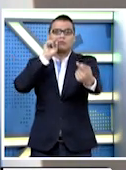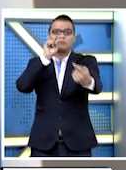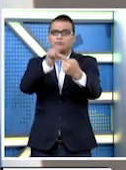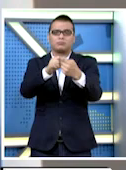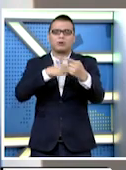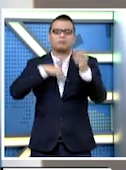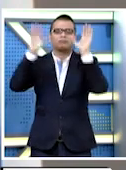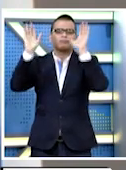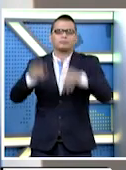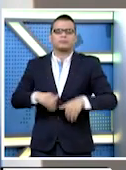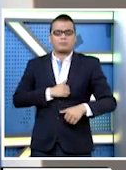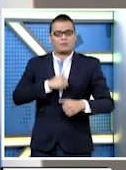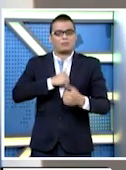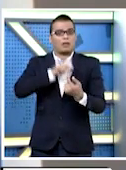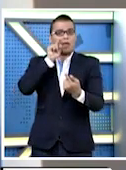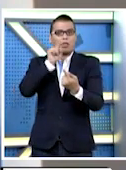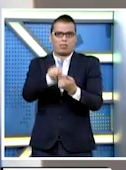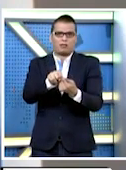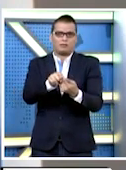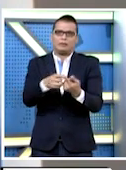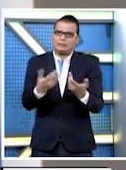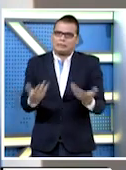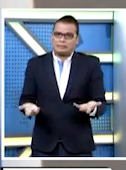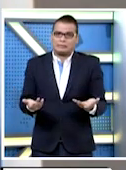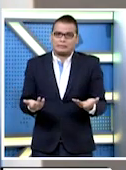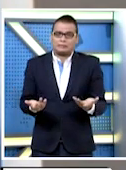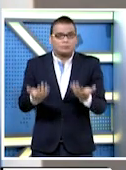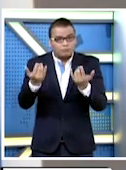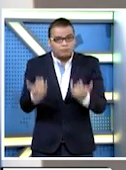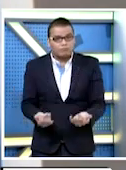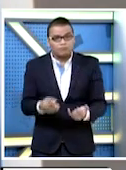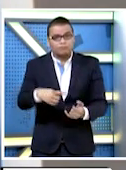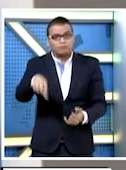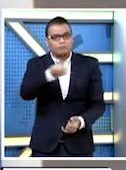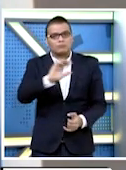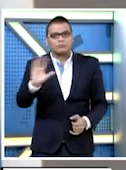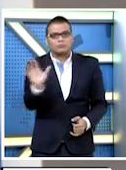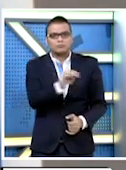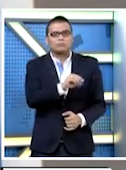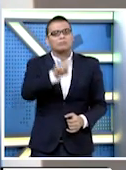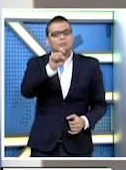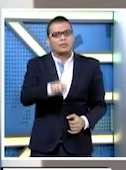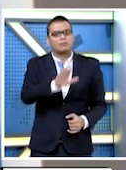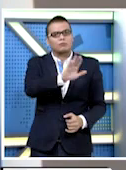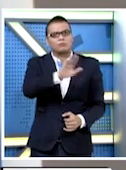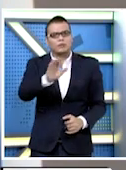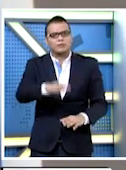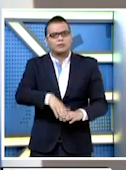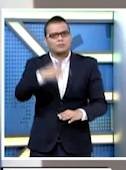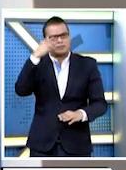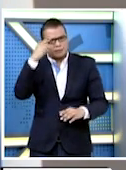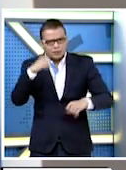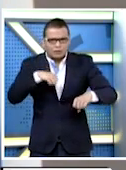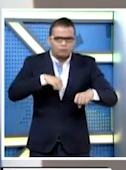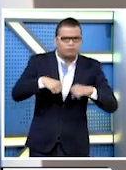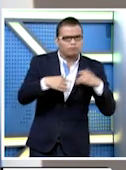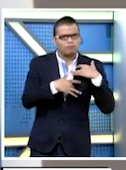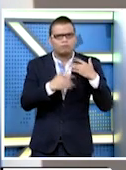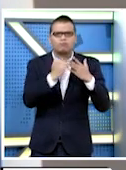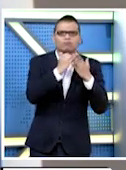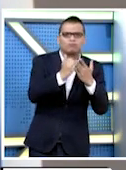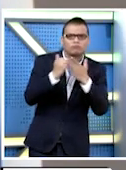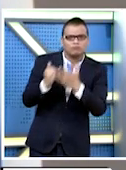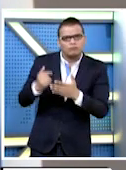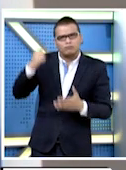sobre el cual debemos trabajar para evitar la enfermedad. Yo los invito a todos a que seamos mucho más solidarios, mucho más cooperativos